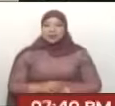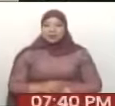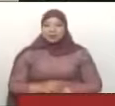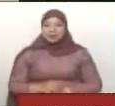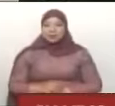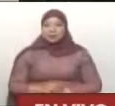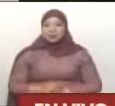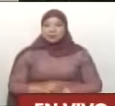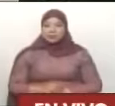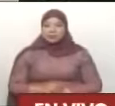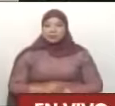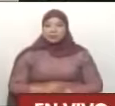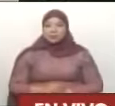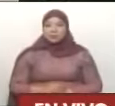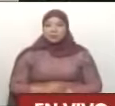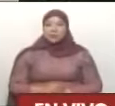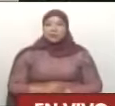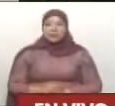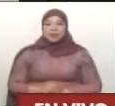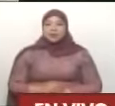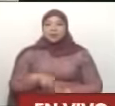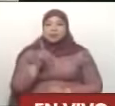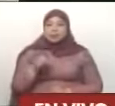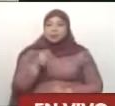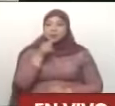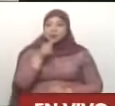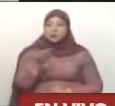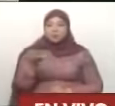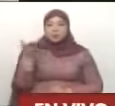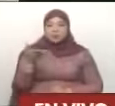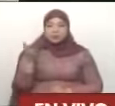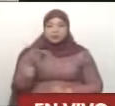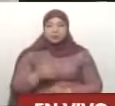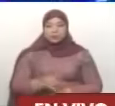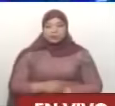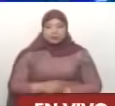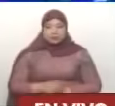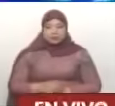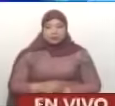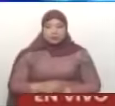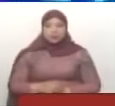Bueno, esto es muy importante, lo ha anunciado Héctor Rodríguez